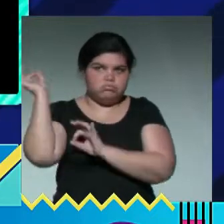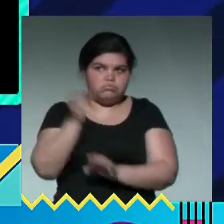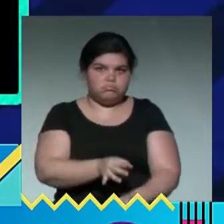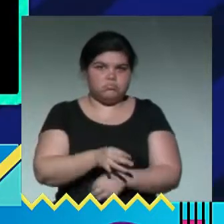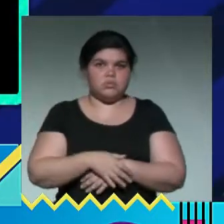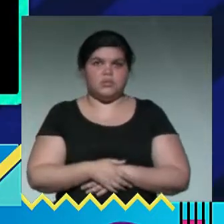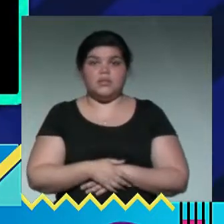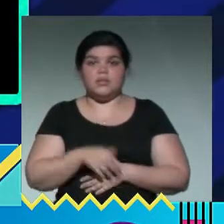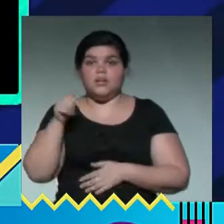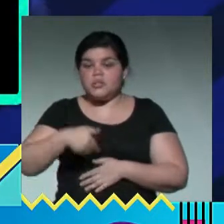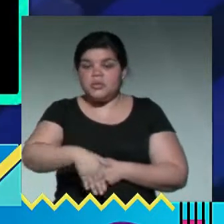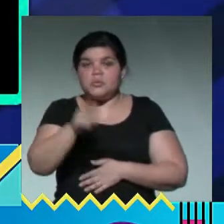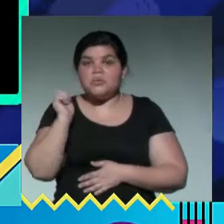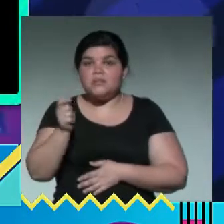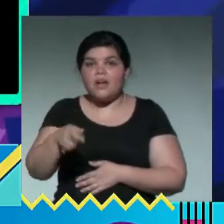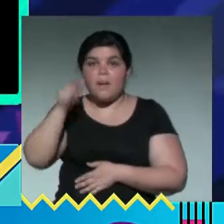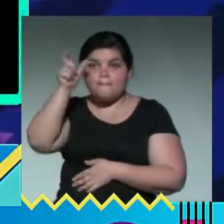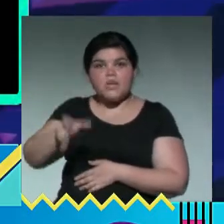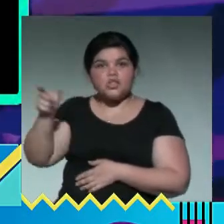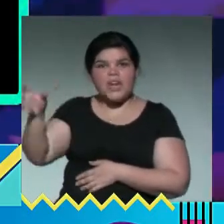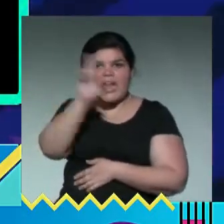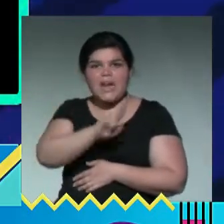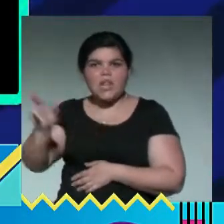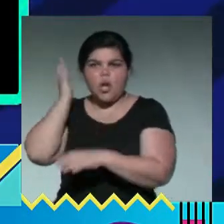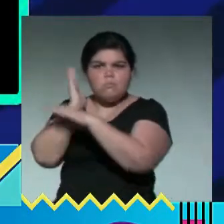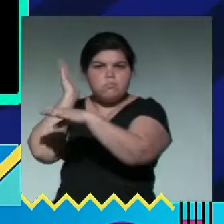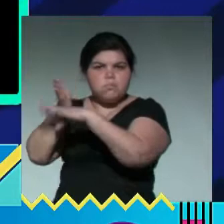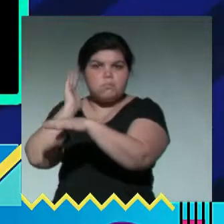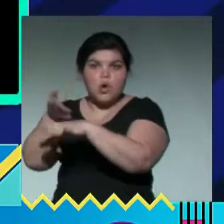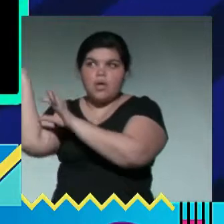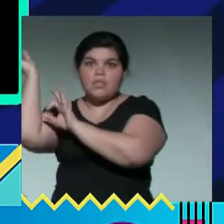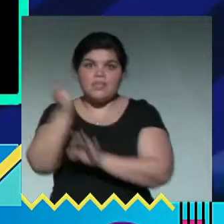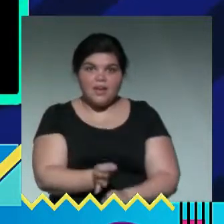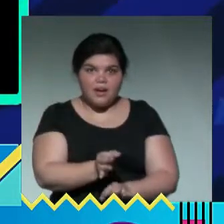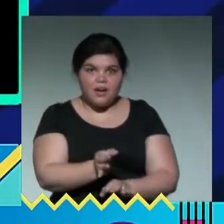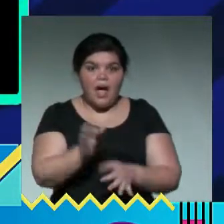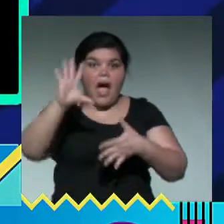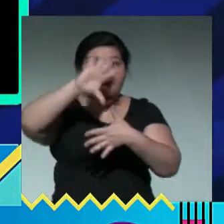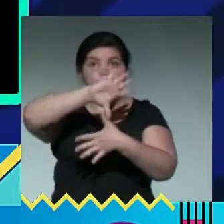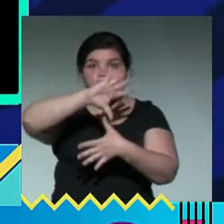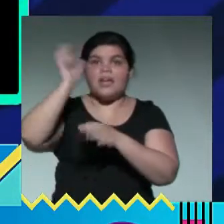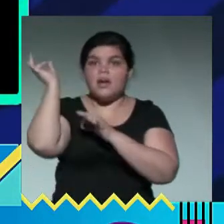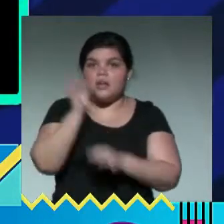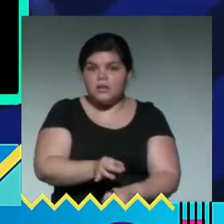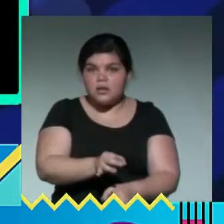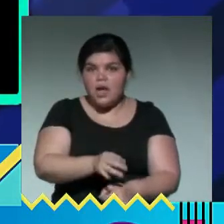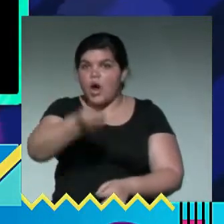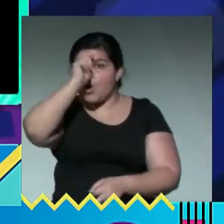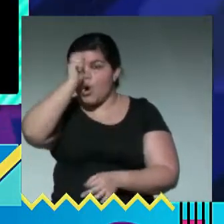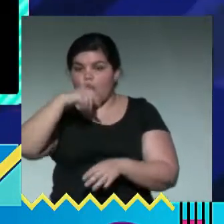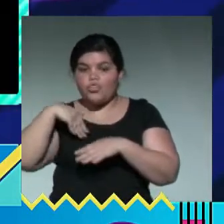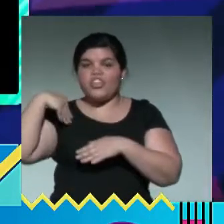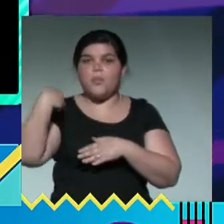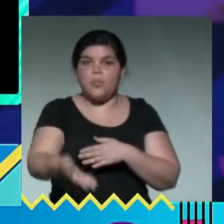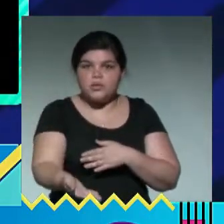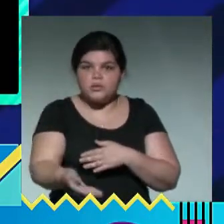calvinistas, porque son perseguidos por su religión y son colonos, son familia, que llegan a América después después de Colón. Llegan